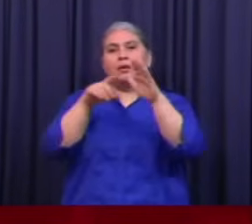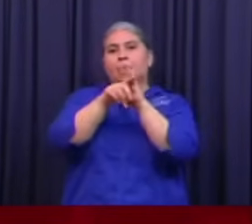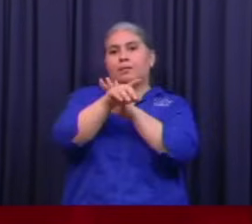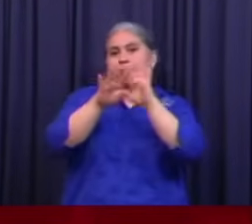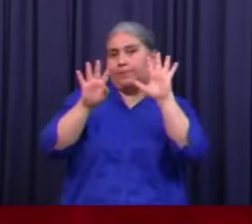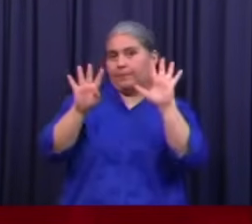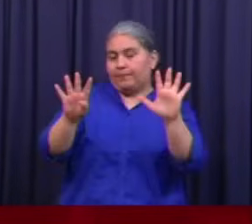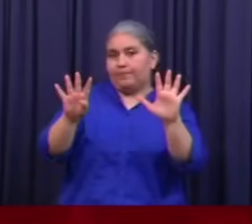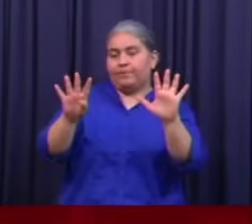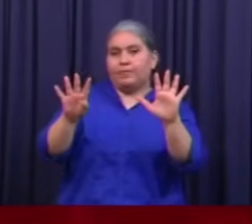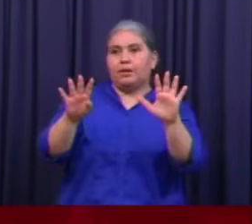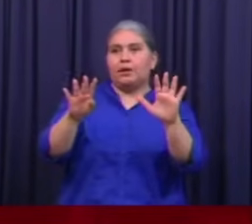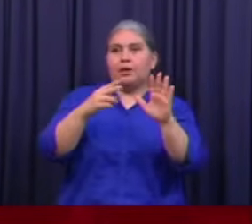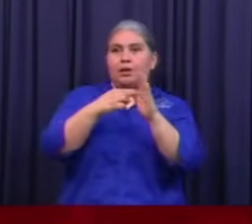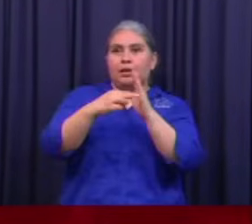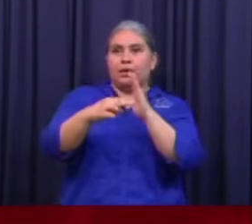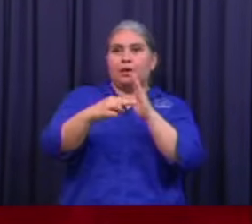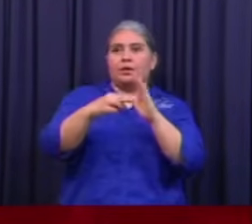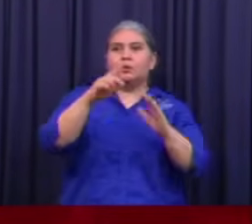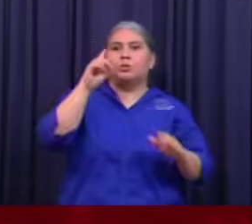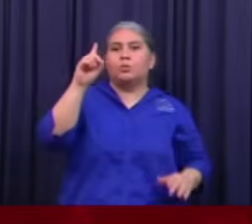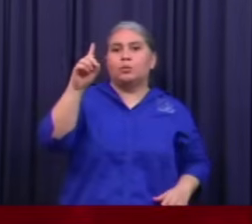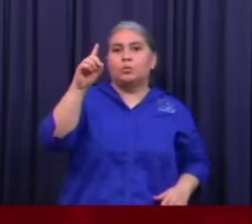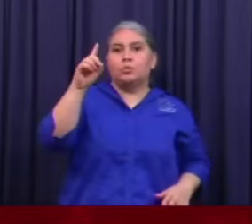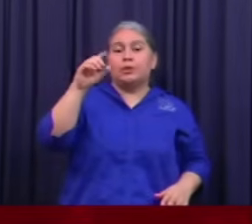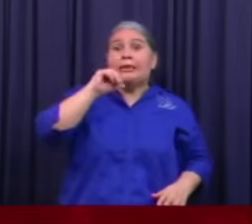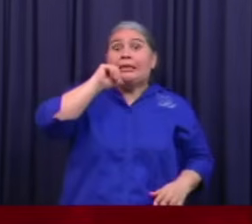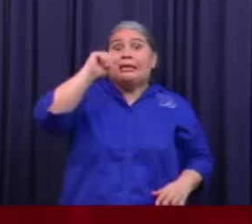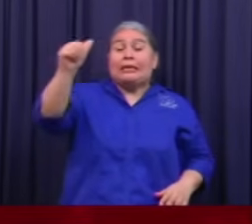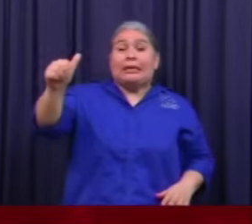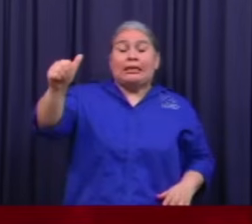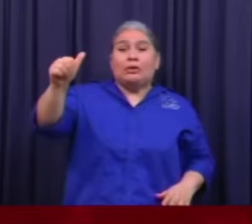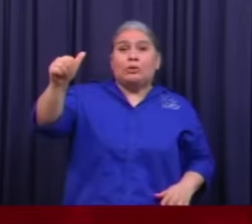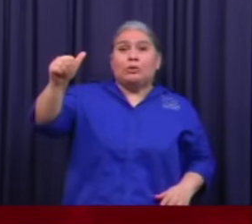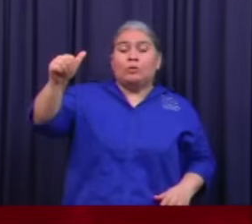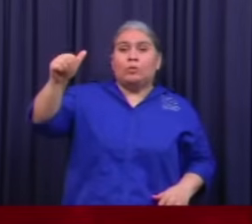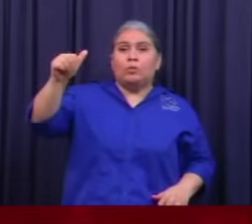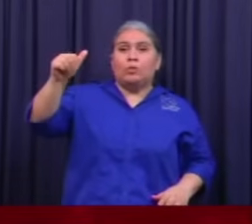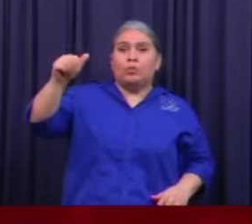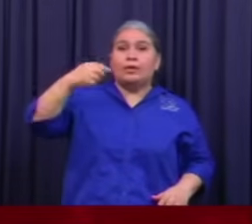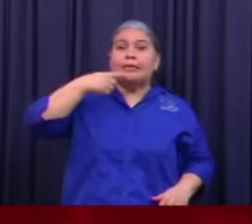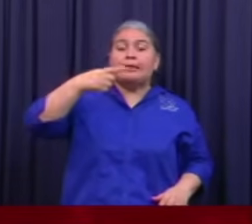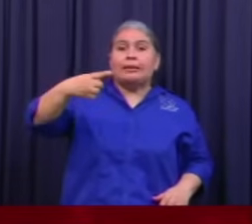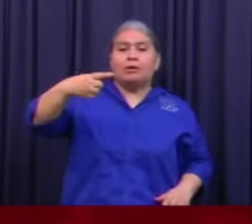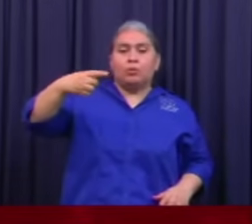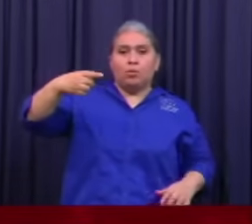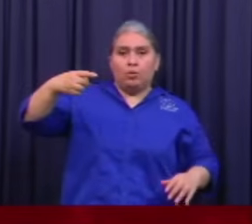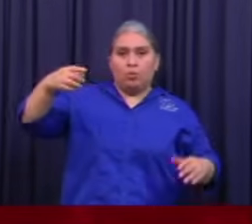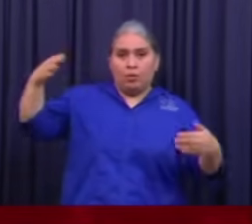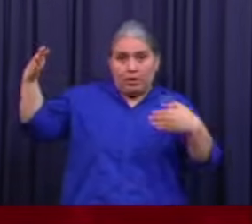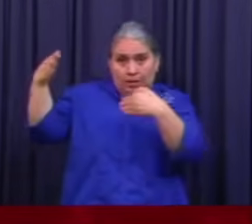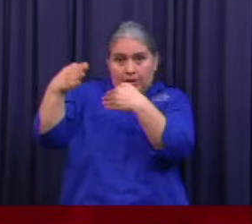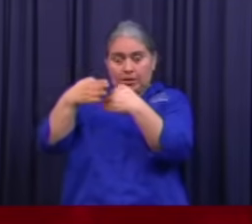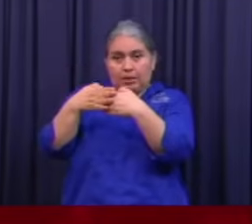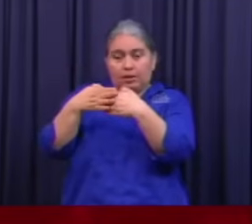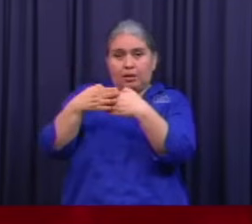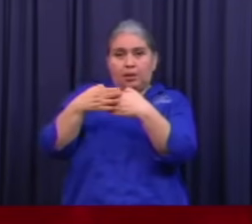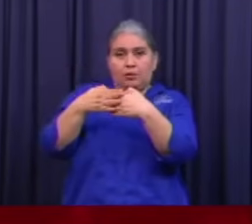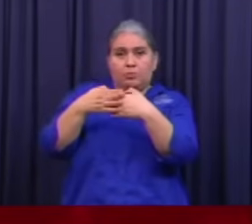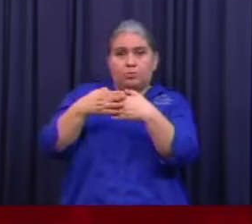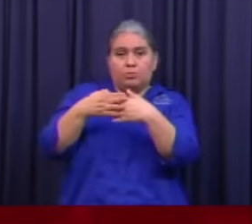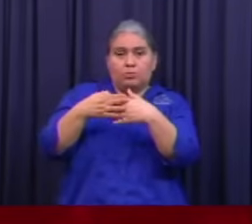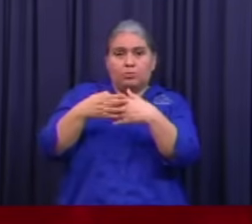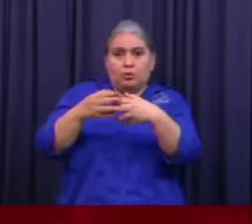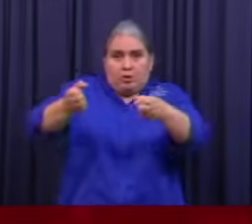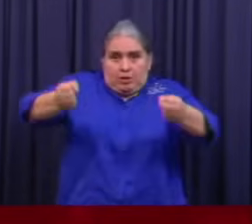oídos una gran voz diciendo acercaos verdugos de la ciudad cada uno con su